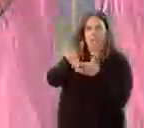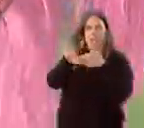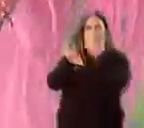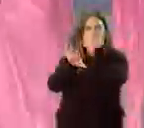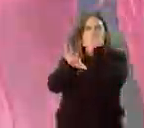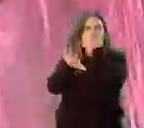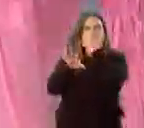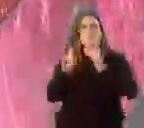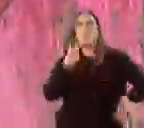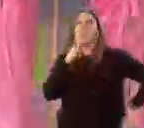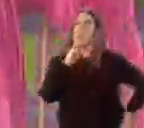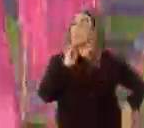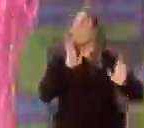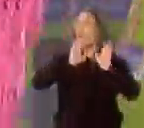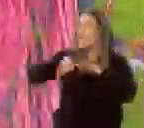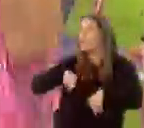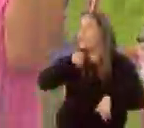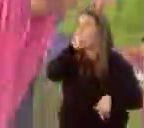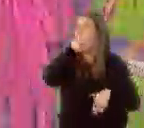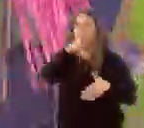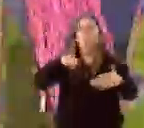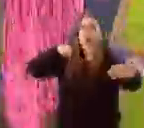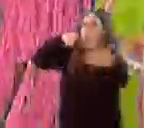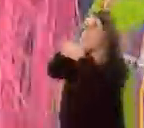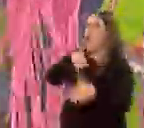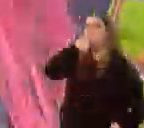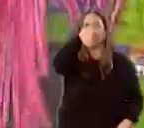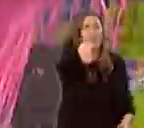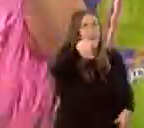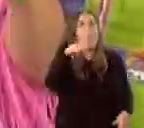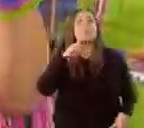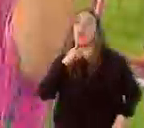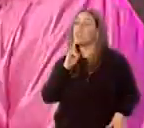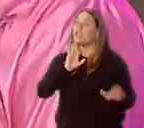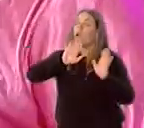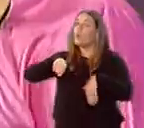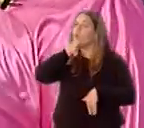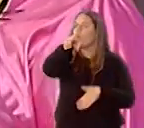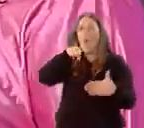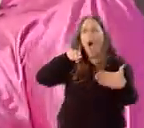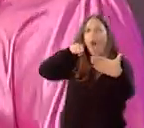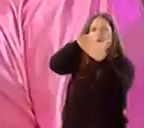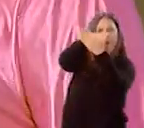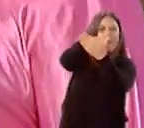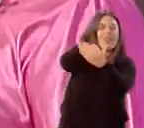malkin al ultimátum al que trate todo el planeta